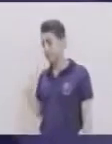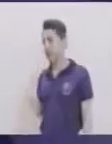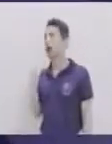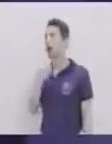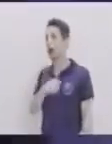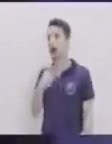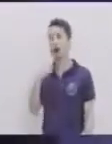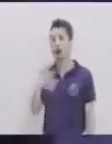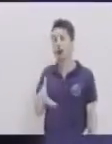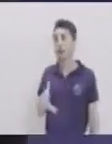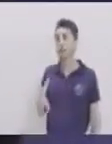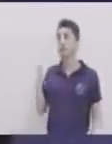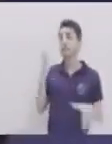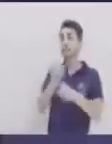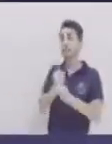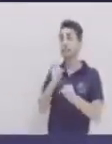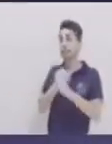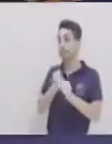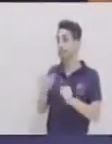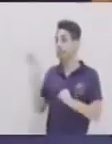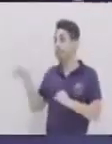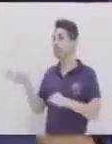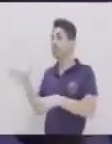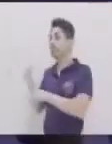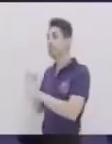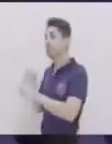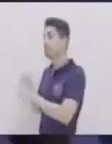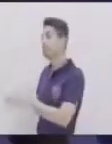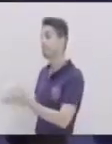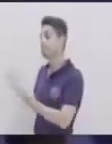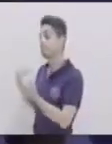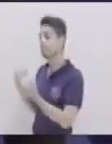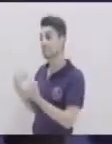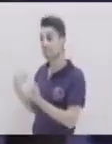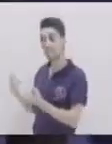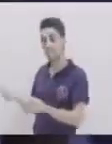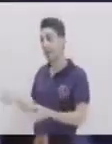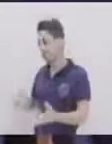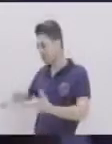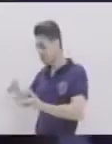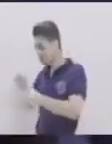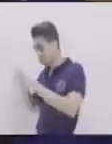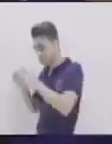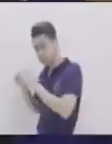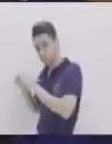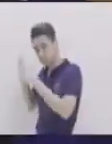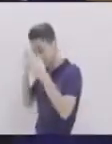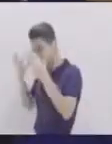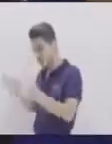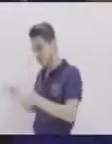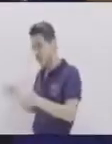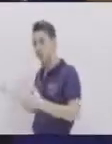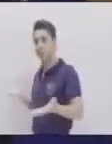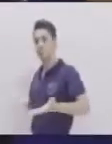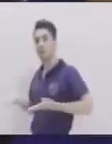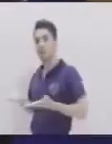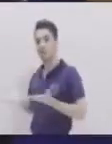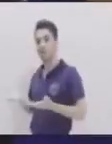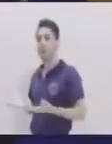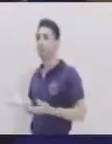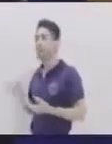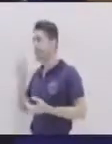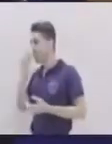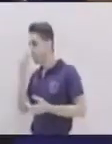decían a Joselito. Se pusieron de acuerdo para jugar fútbol. Hicieron dos